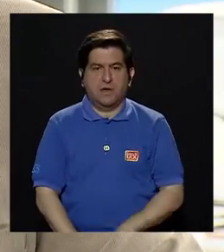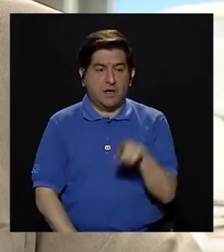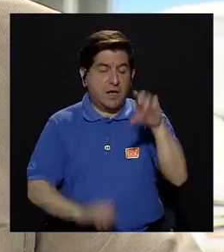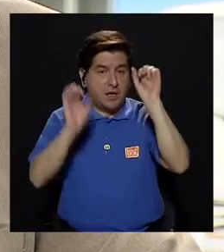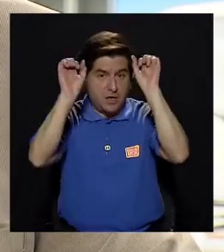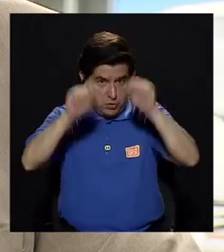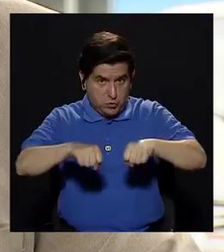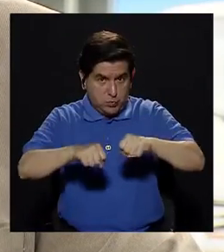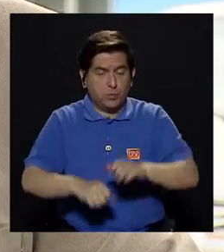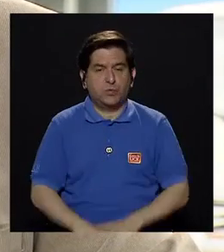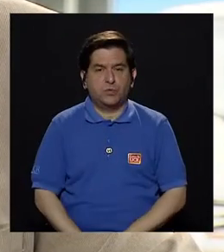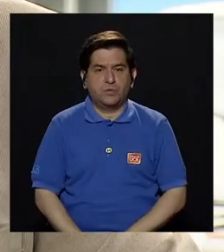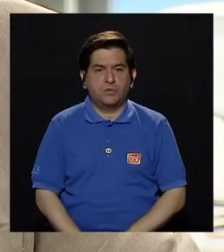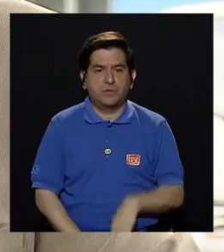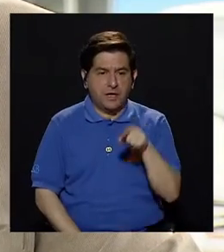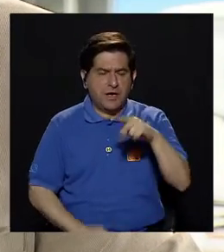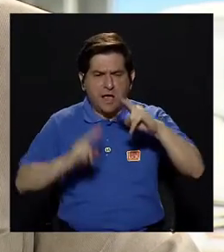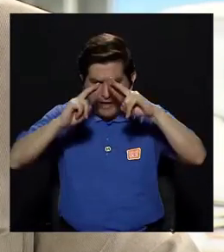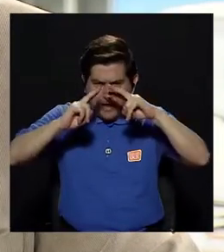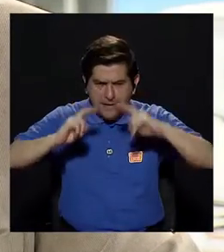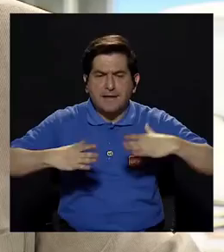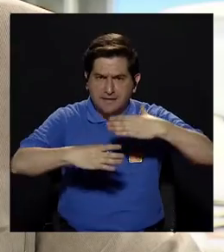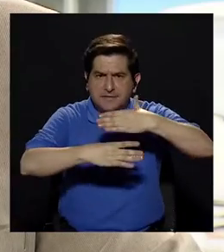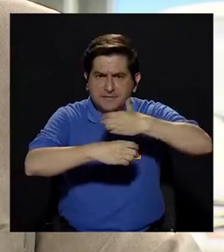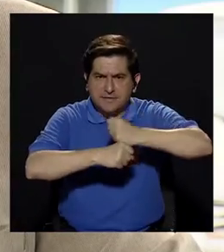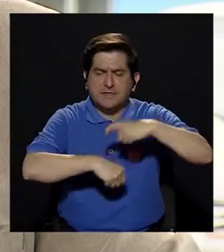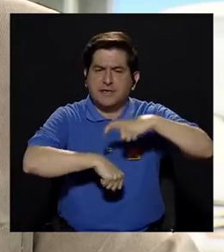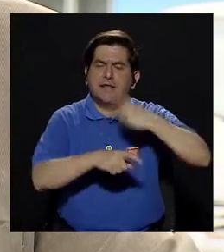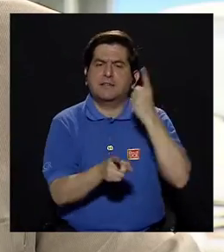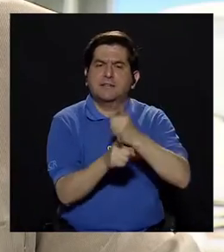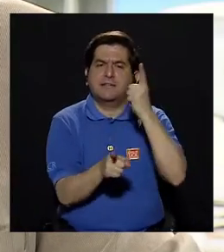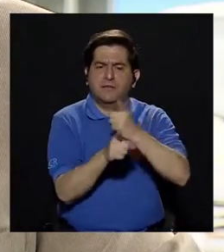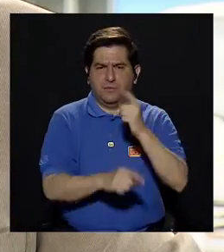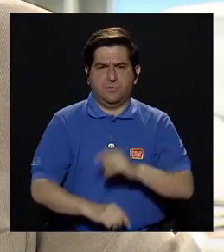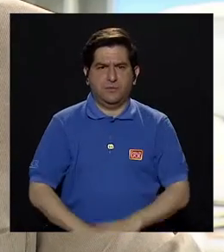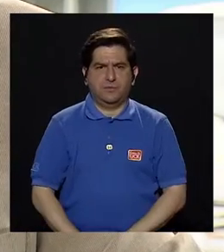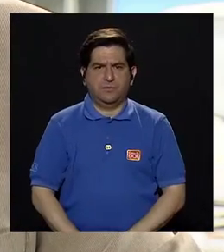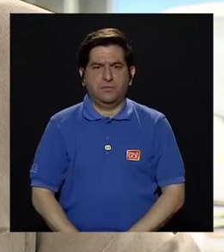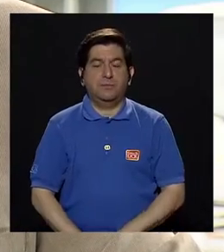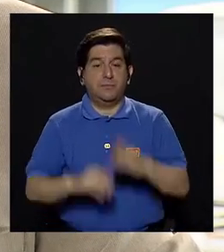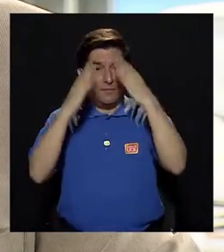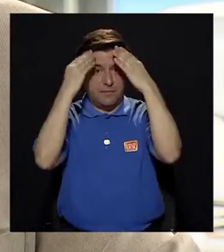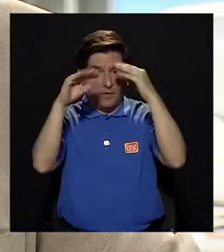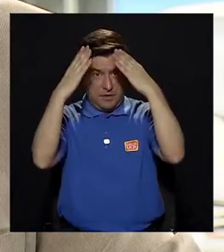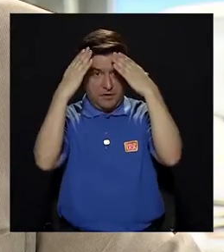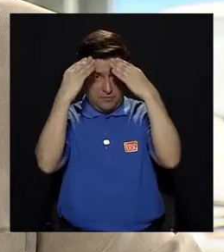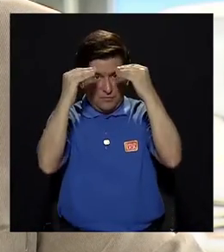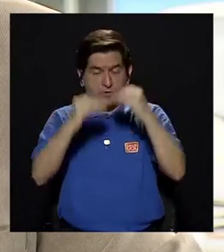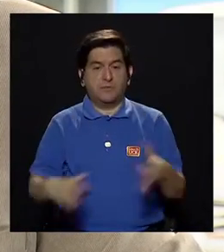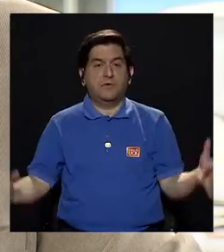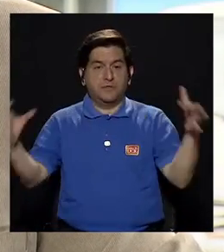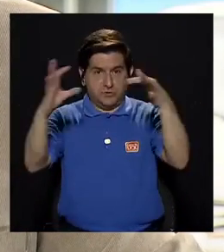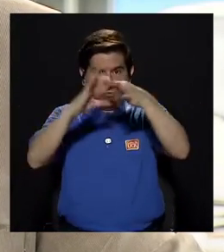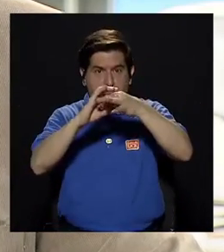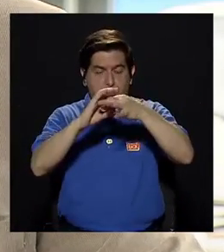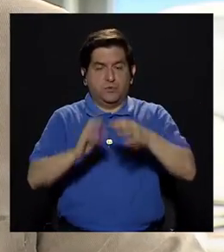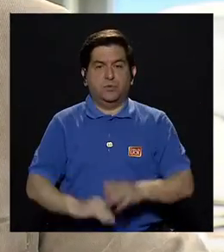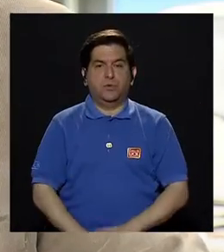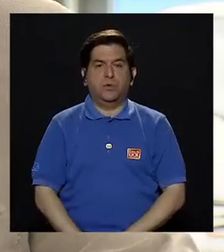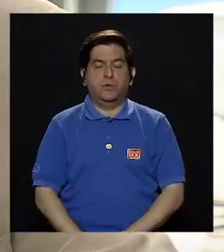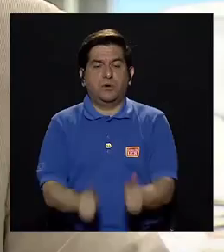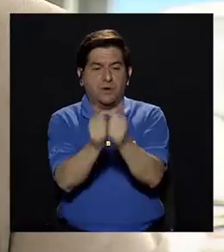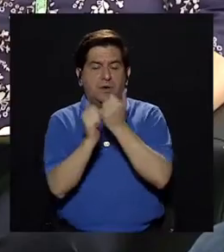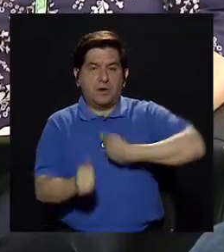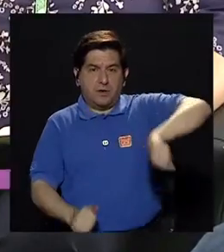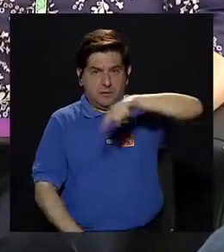pues puedan realizarse estos exámenes a tiempo. Justamente para darnos información al respecto,